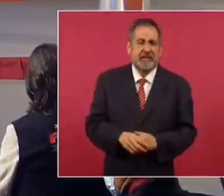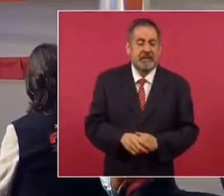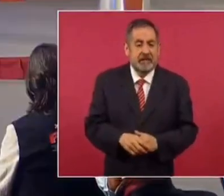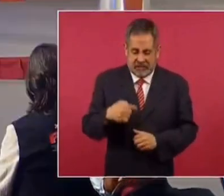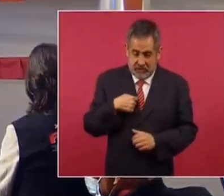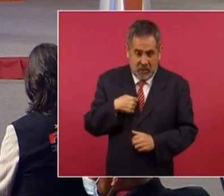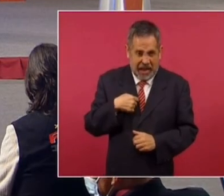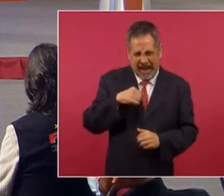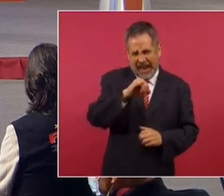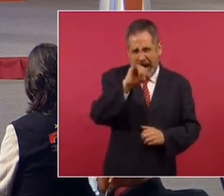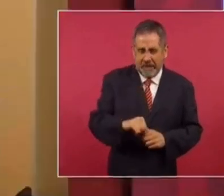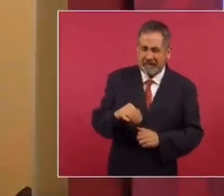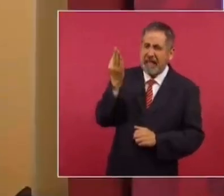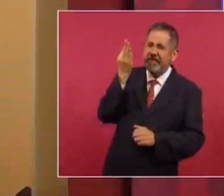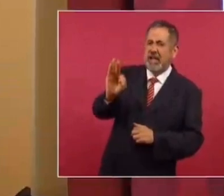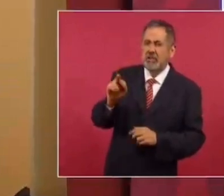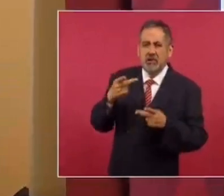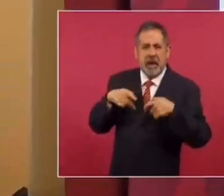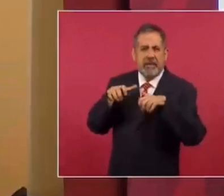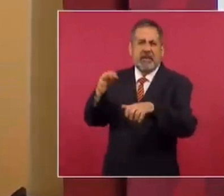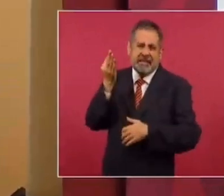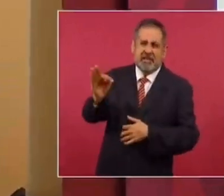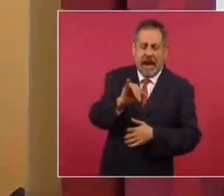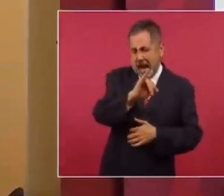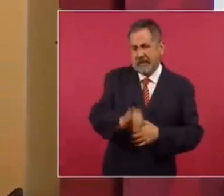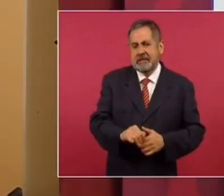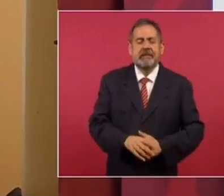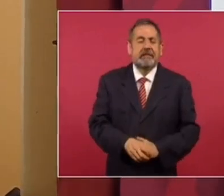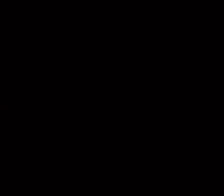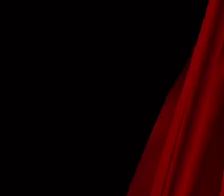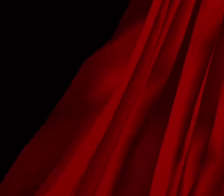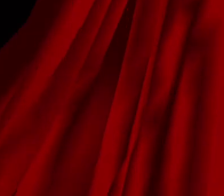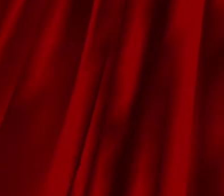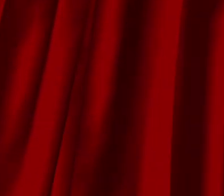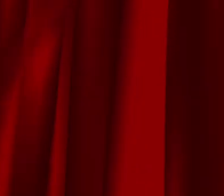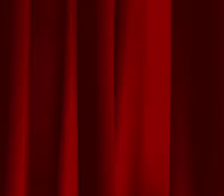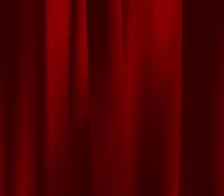gracias. Y yo nunca, jamás les voy a traicionar. Yo tengo y otros datos.